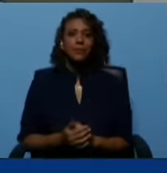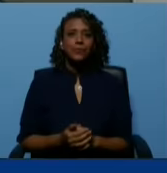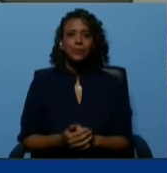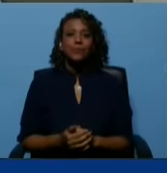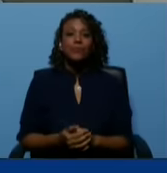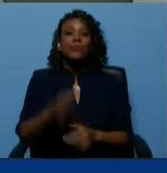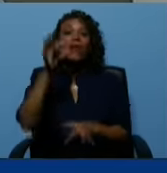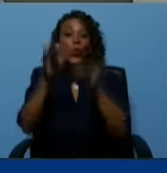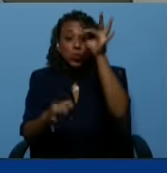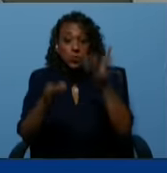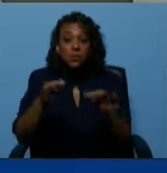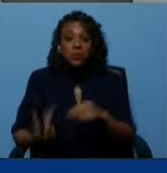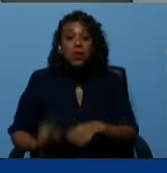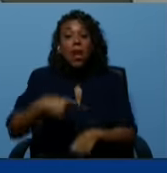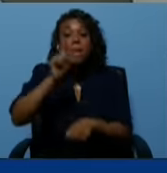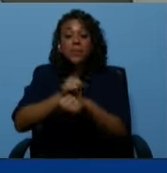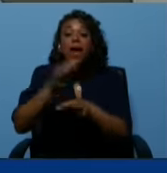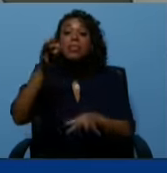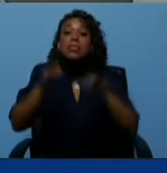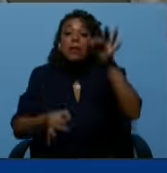de justicia.